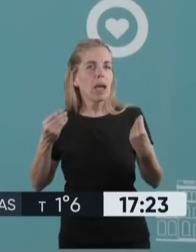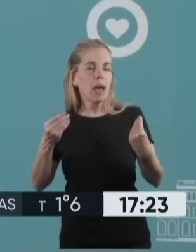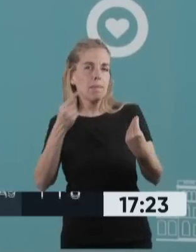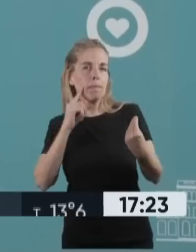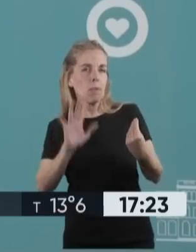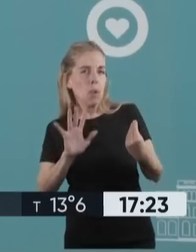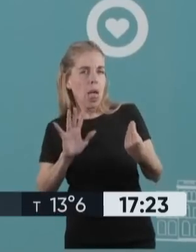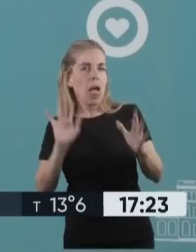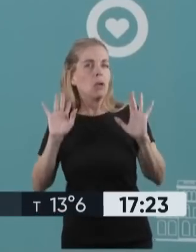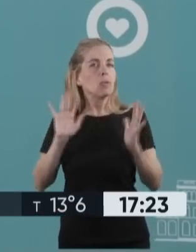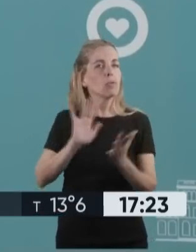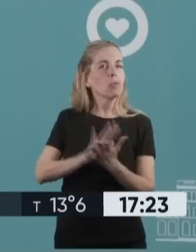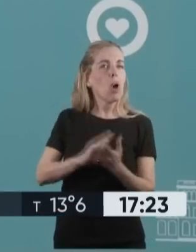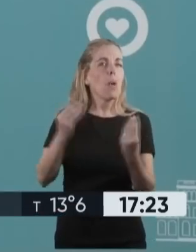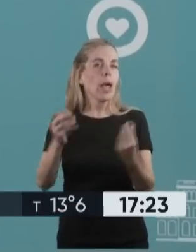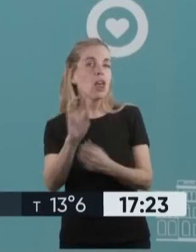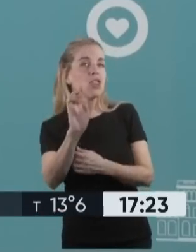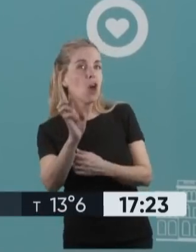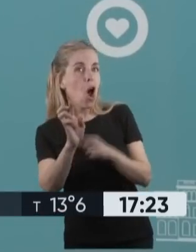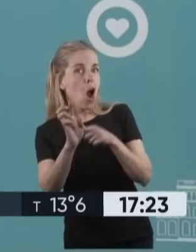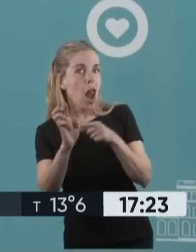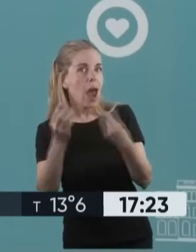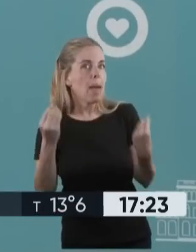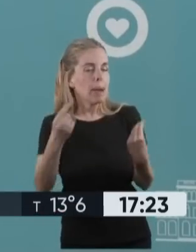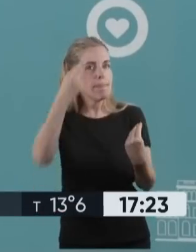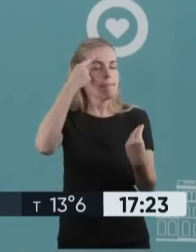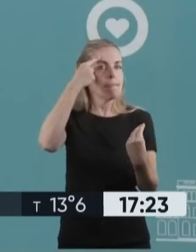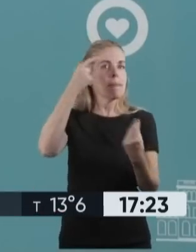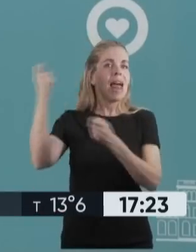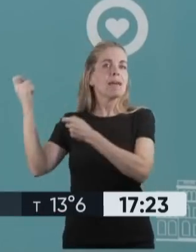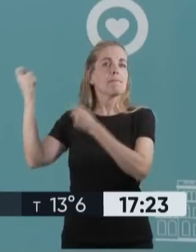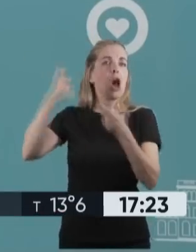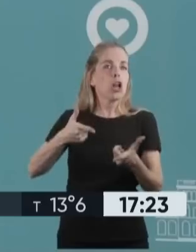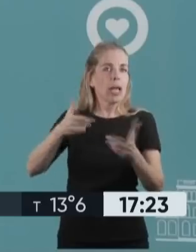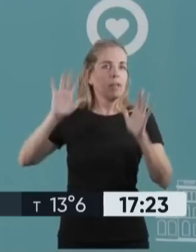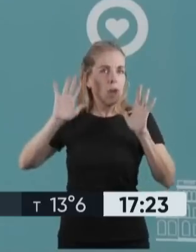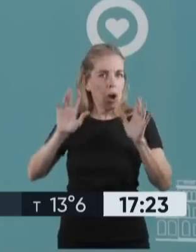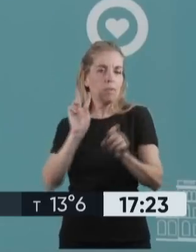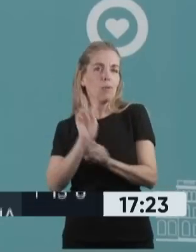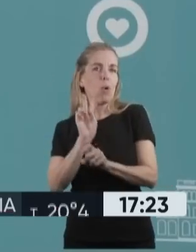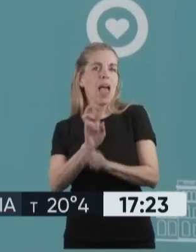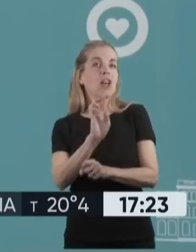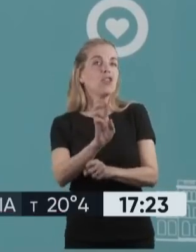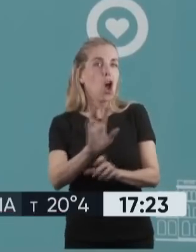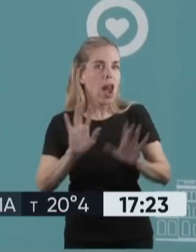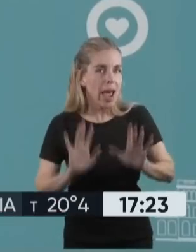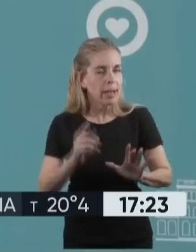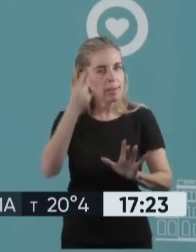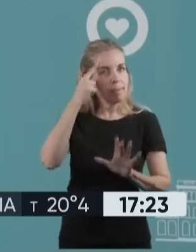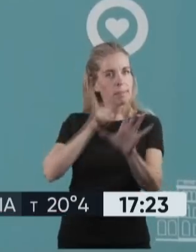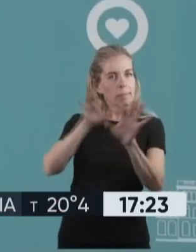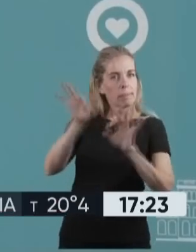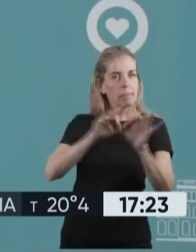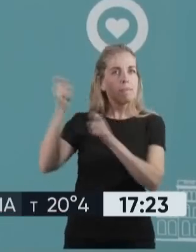cuidadosos en cuanto al uso de los dólares para importación y de cuáles son las importaciones que se van a jerarquizar